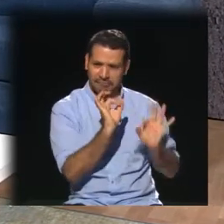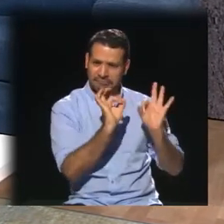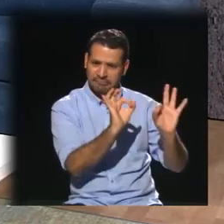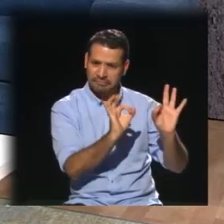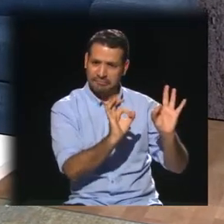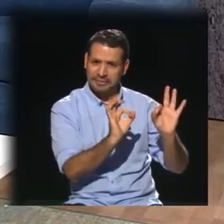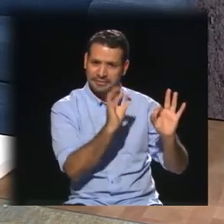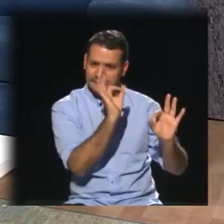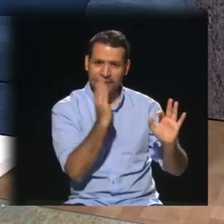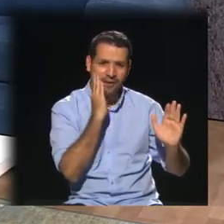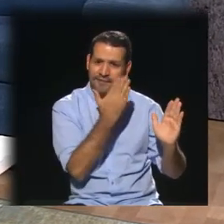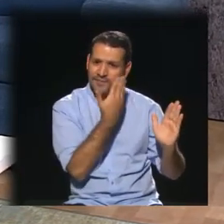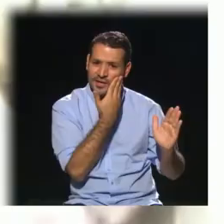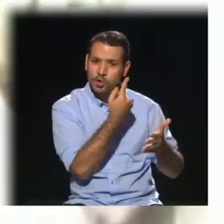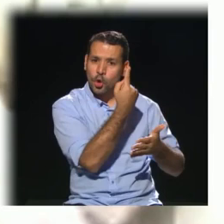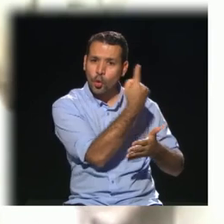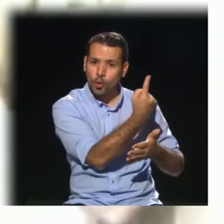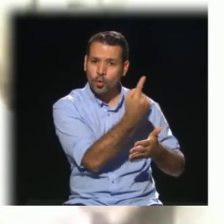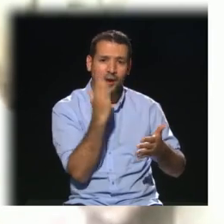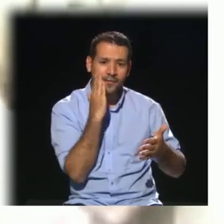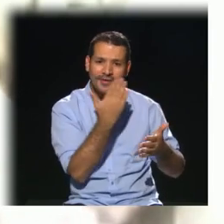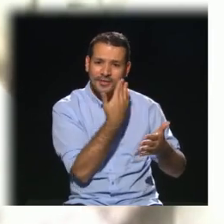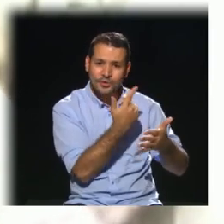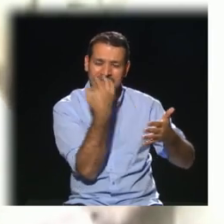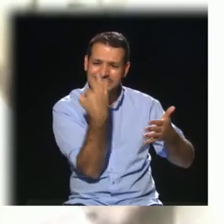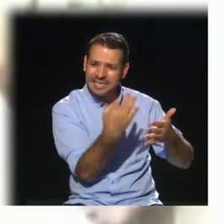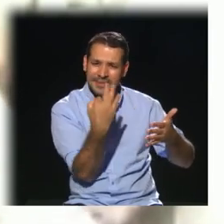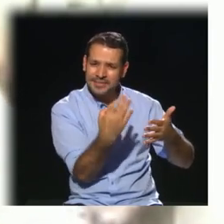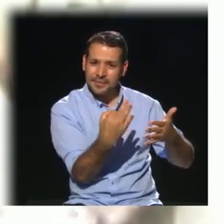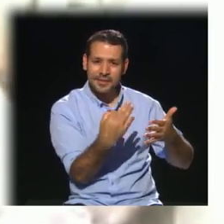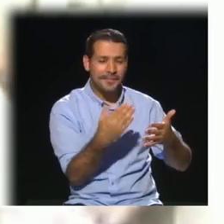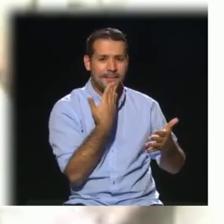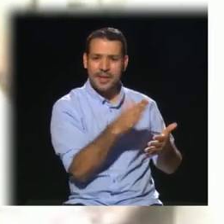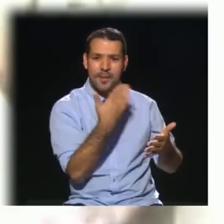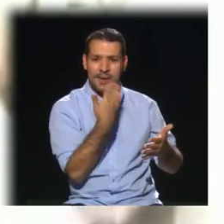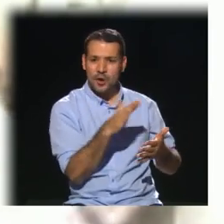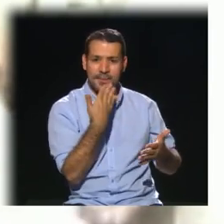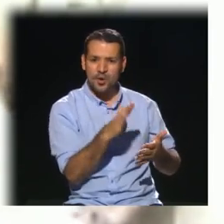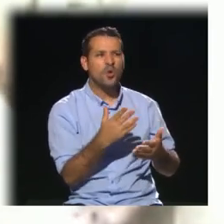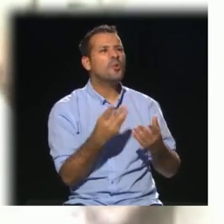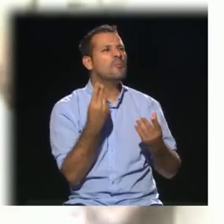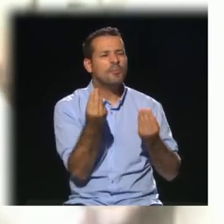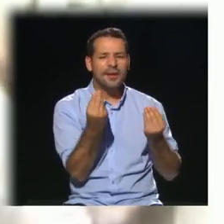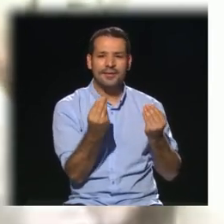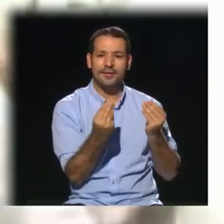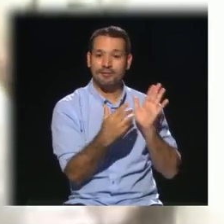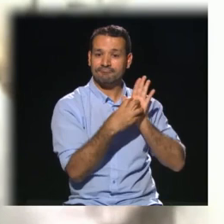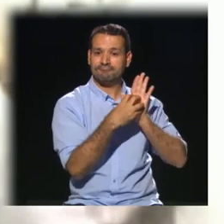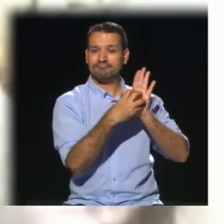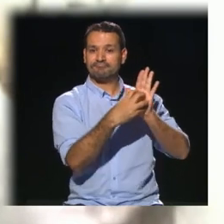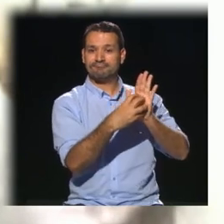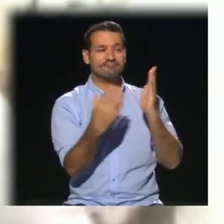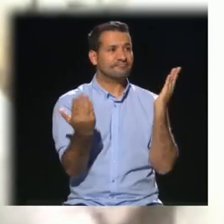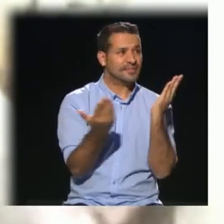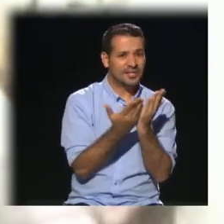otro es que pareciera que nos están diciendo que nos educamos para conseguir. ¿Para conseguir qué? Los estudiantes se